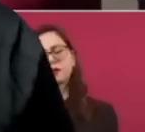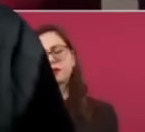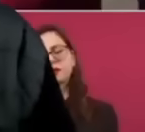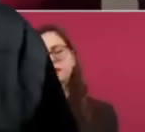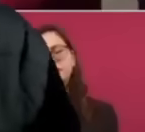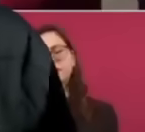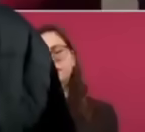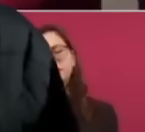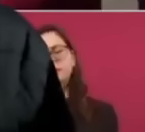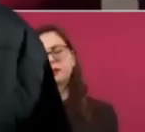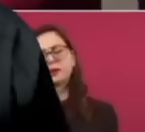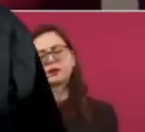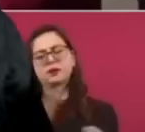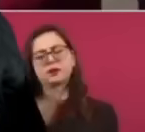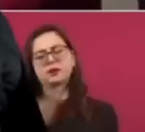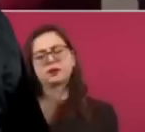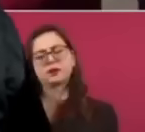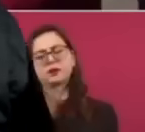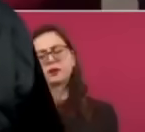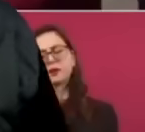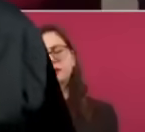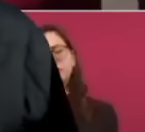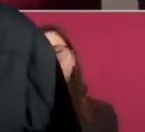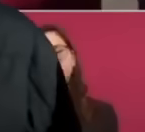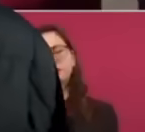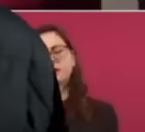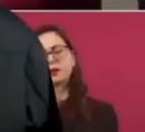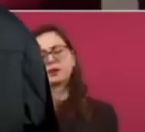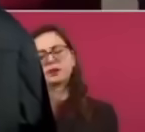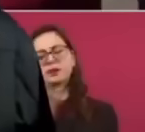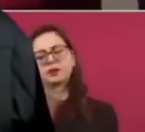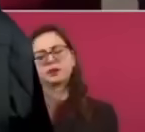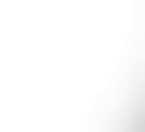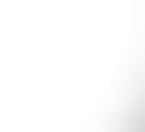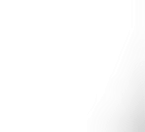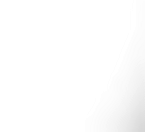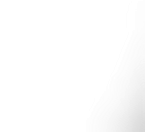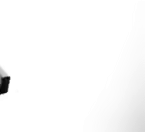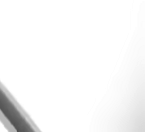leyendo para poder interactuar con ustedes. Yo soy Mike Valencia, amigos, y nos vemos en el próximo video.